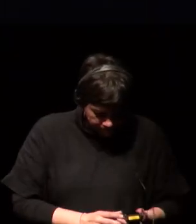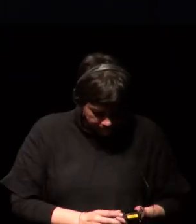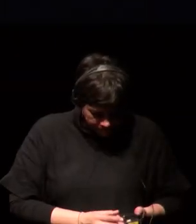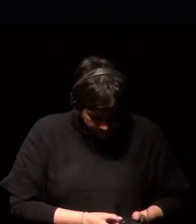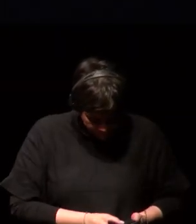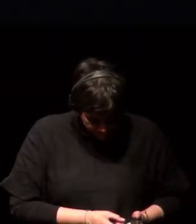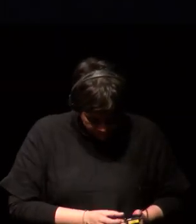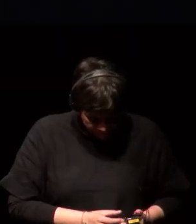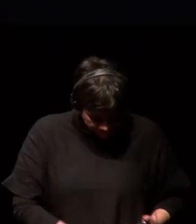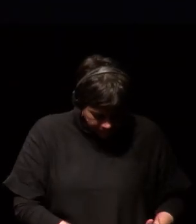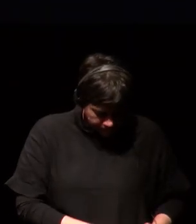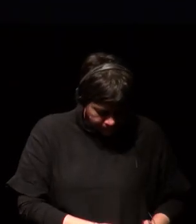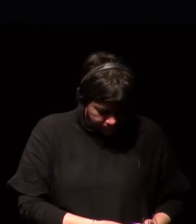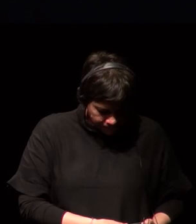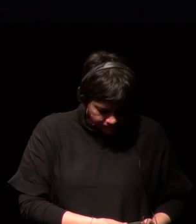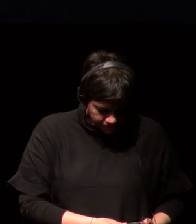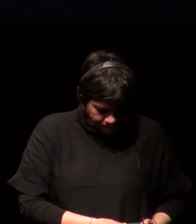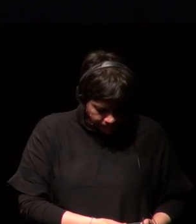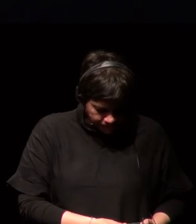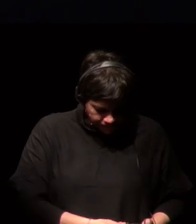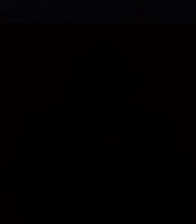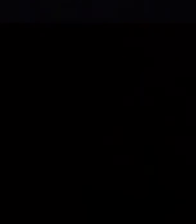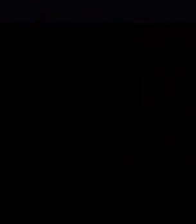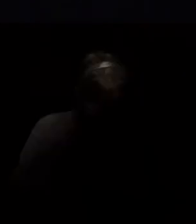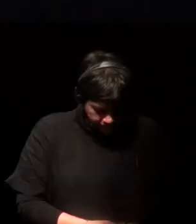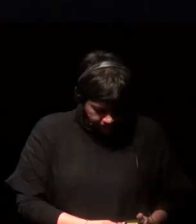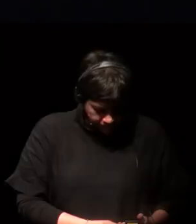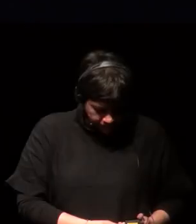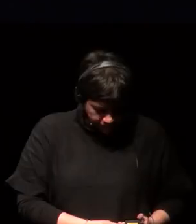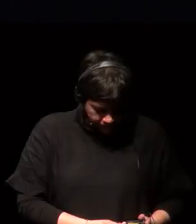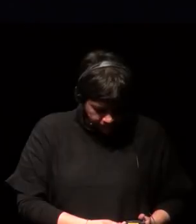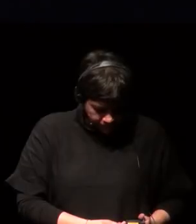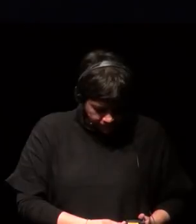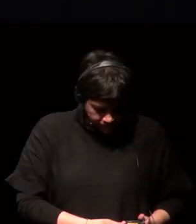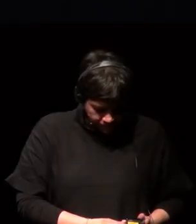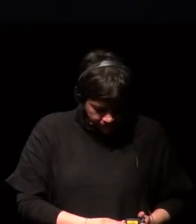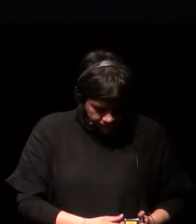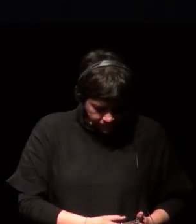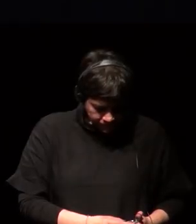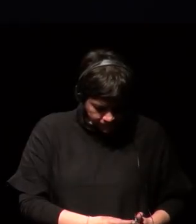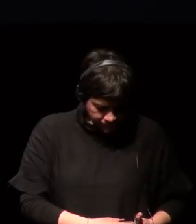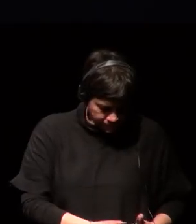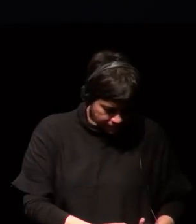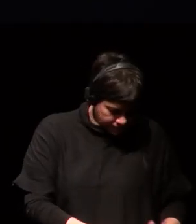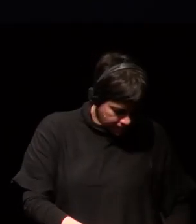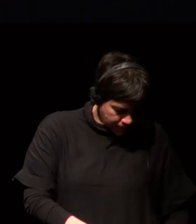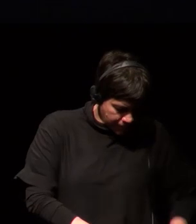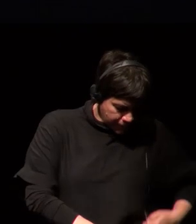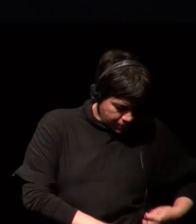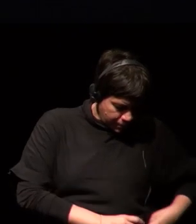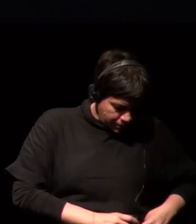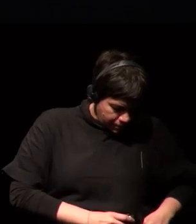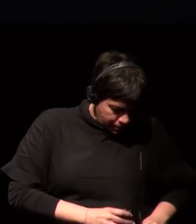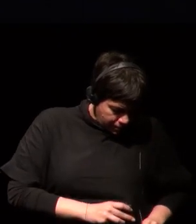I'm not sure what Path said, but I hope it was very nice. No estoy seguro de lo que ha dicho Path,